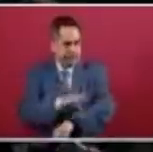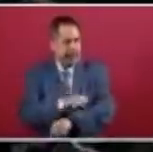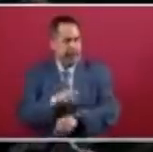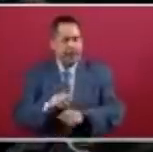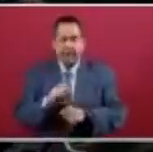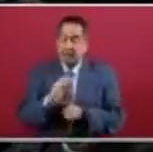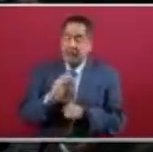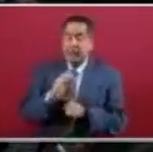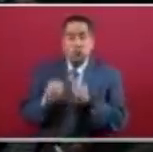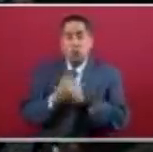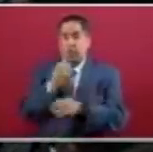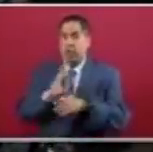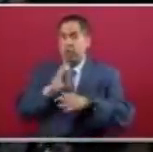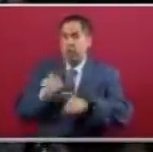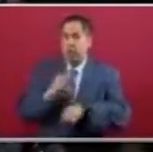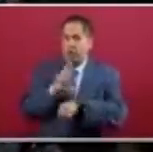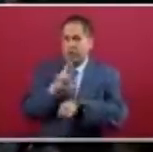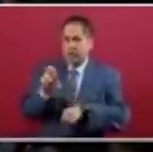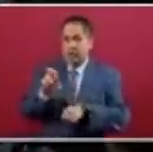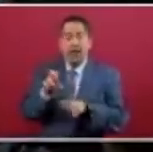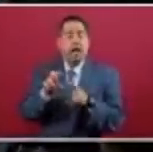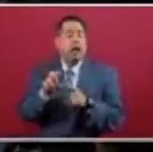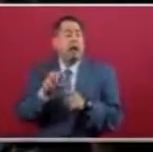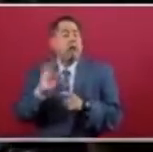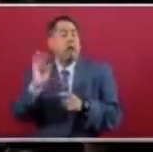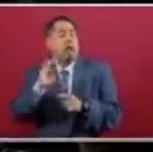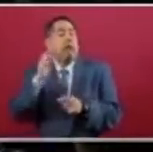supuestamente era un organismo